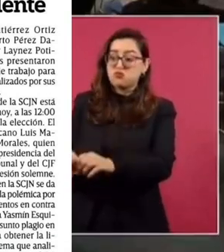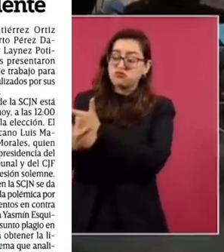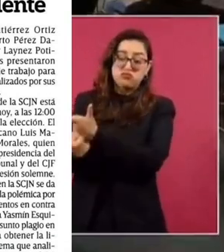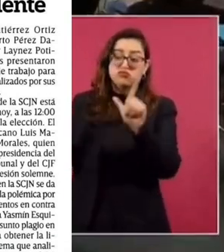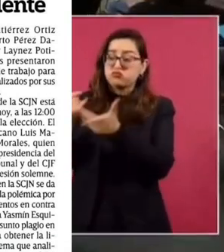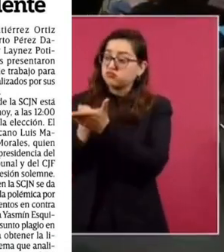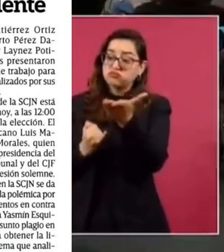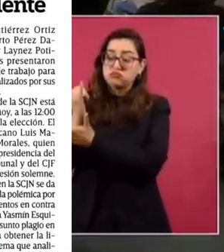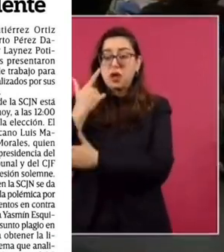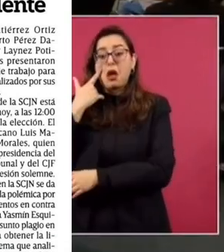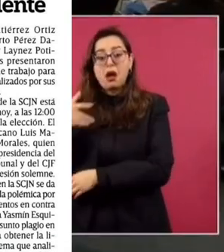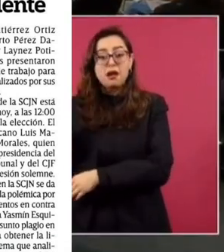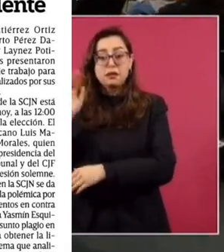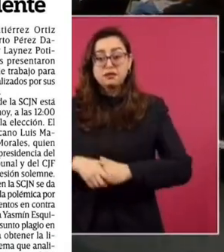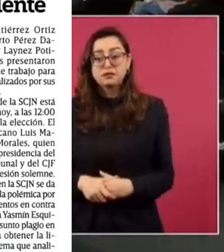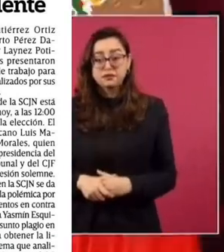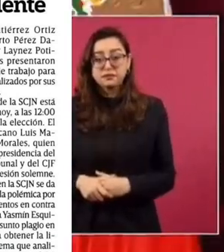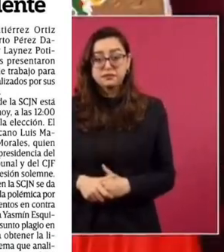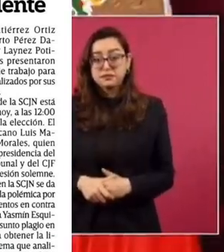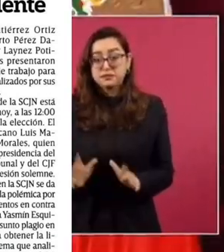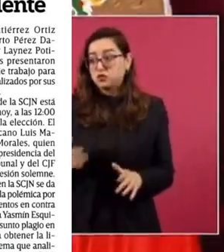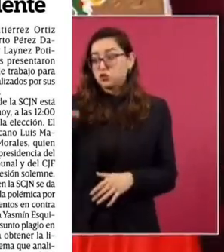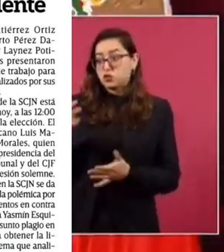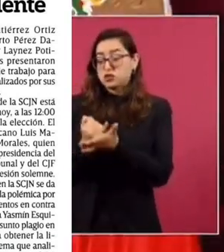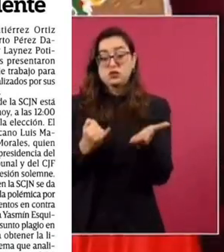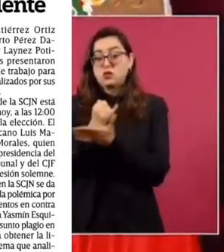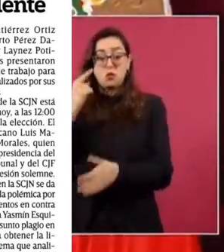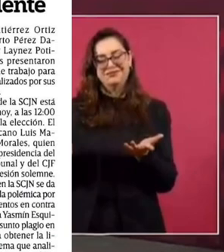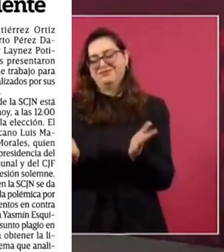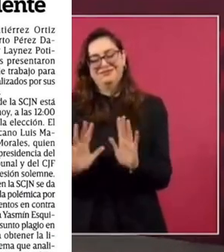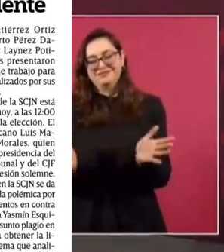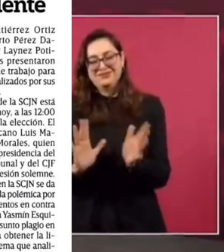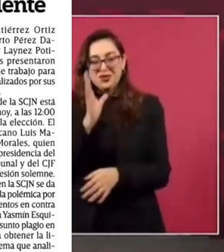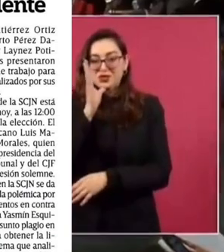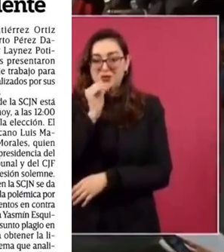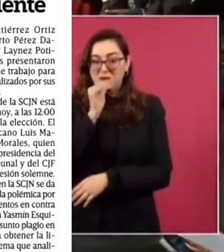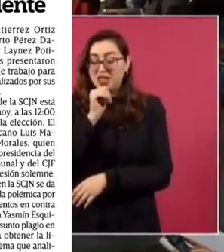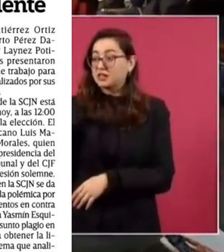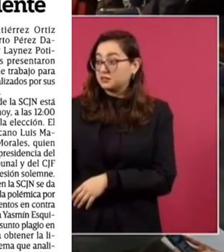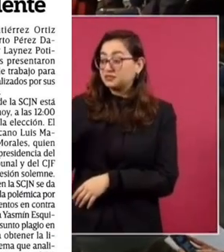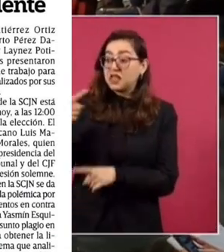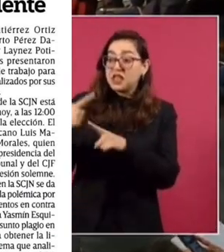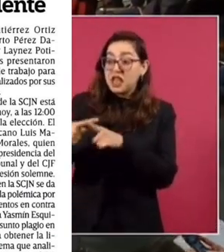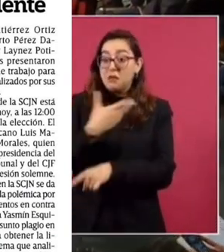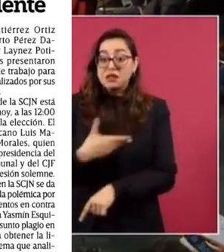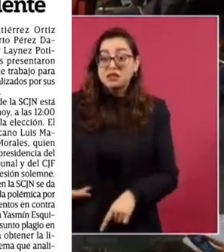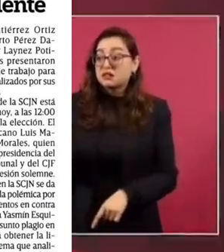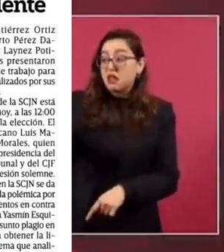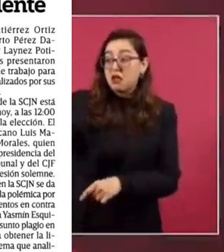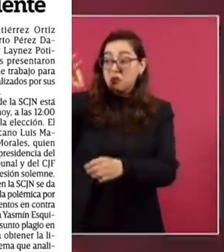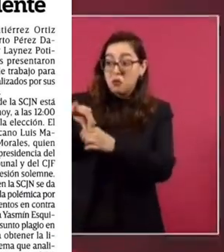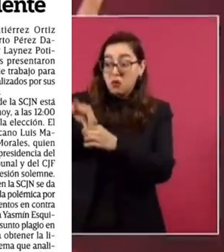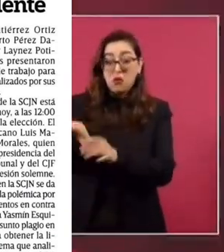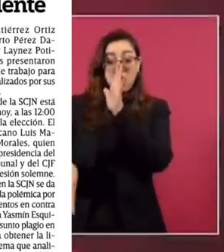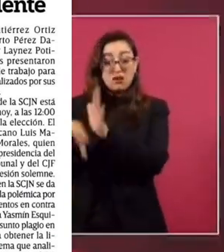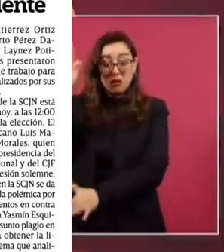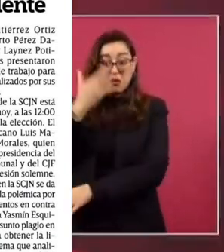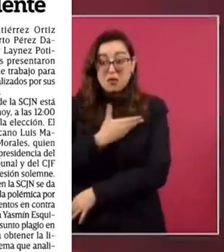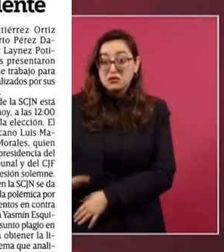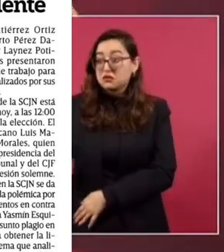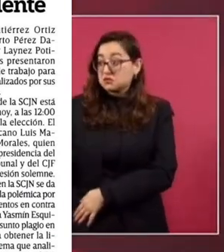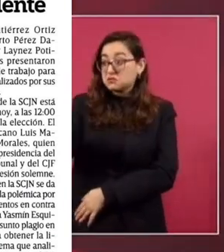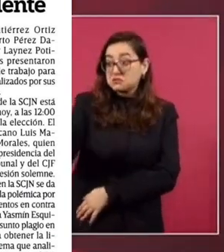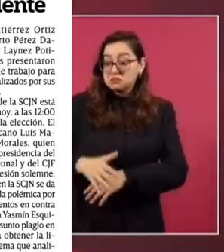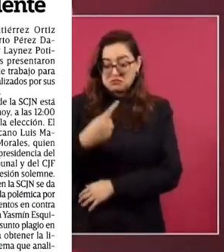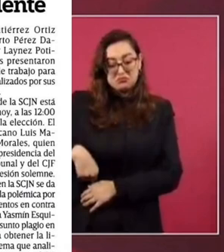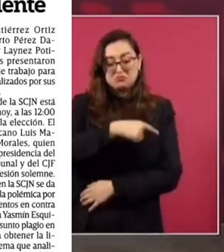libremente los ministros, y también, personalmente, el que quede será reconocido,